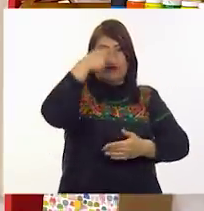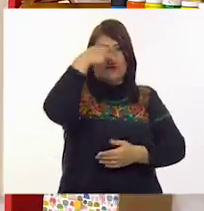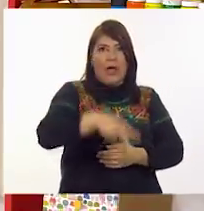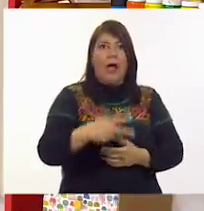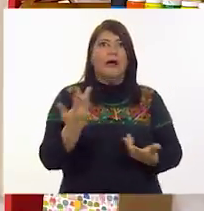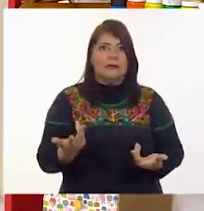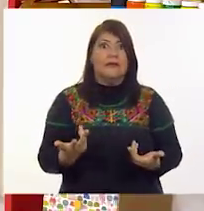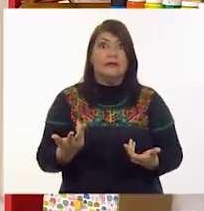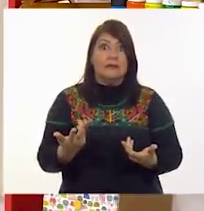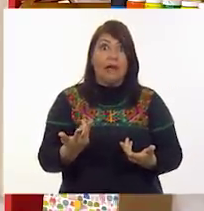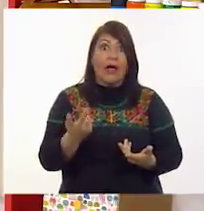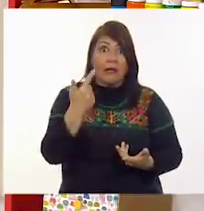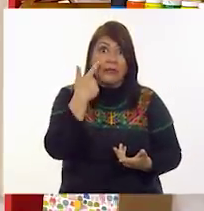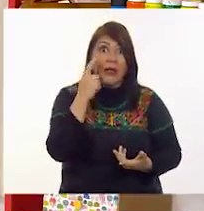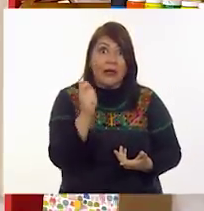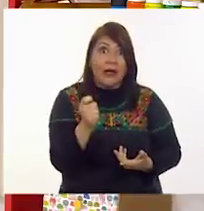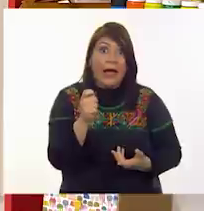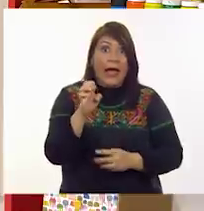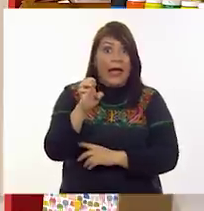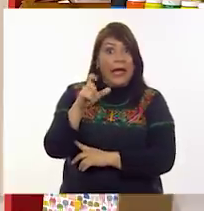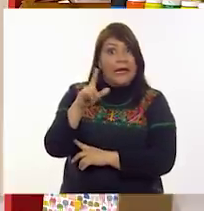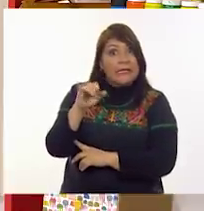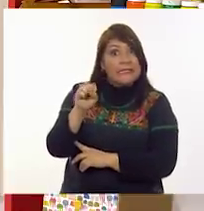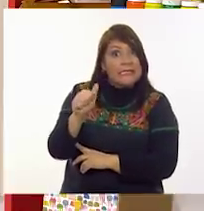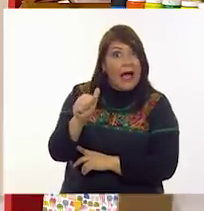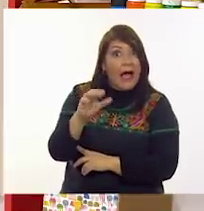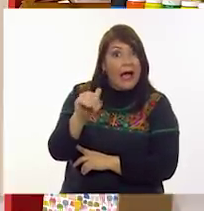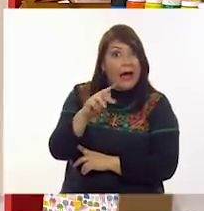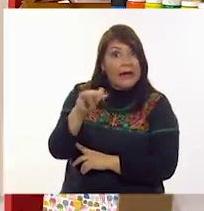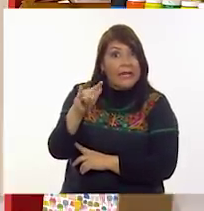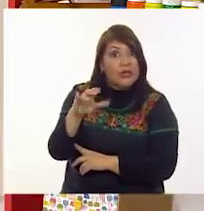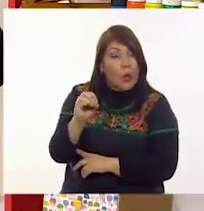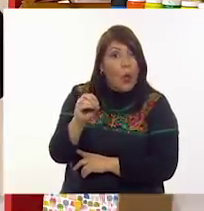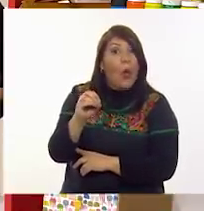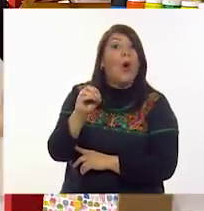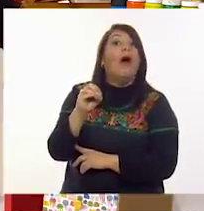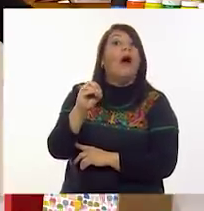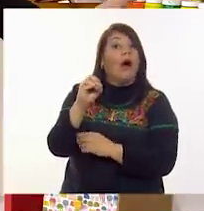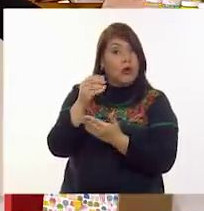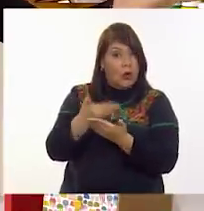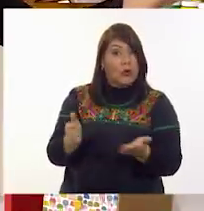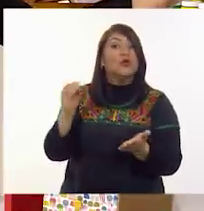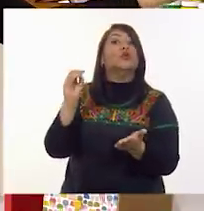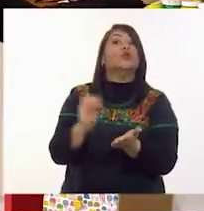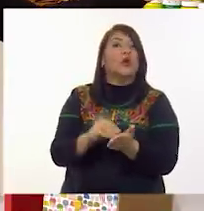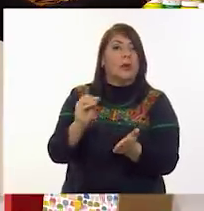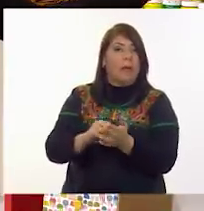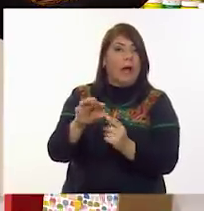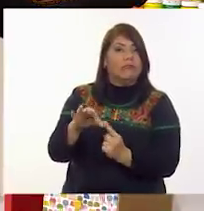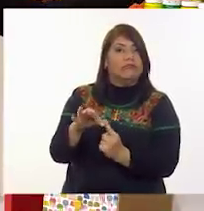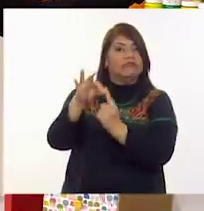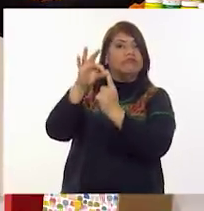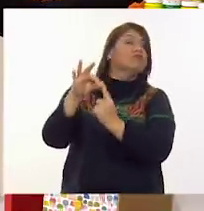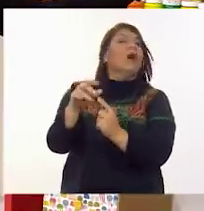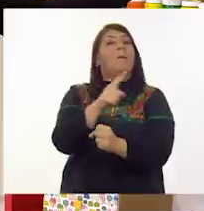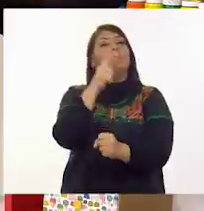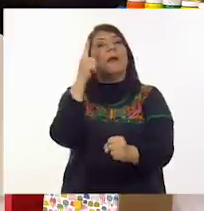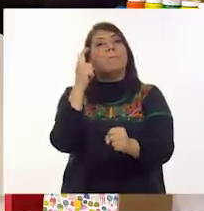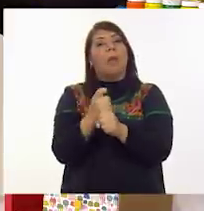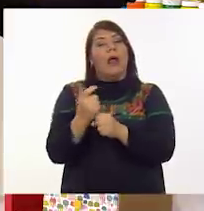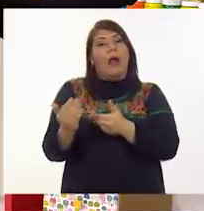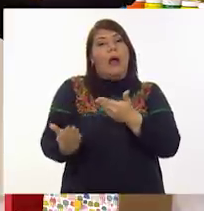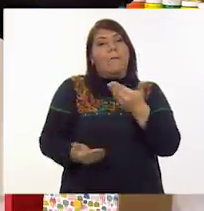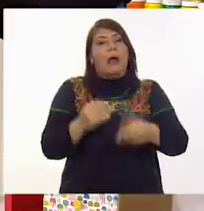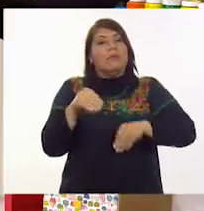Hoy en día, Elisa Carrillo sigue siendo primera bailarina del ballet